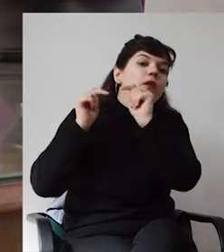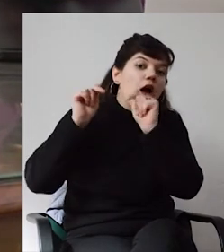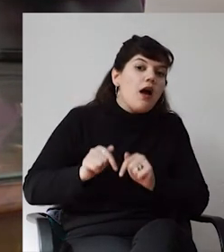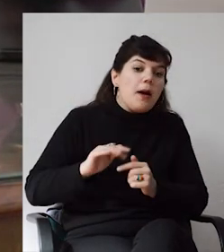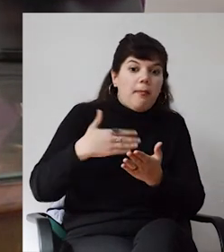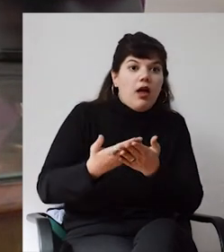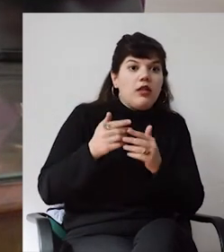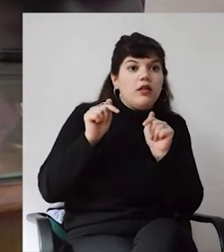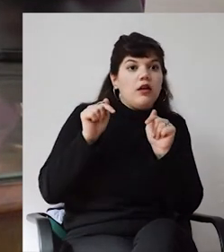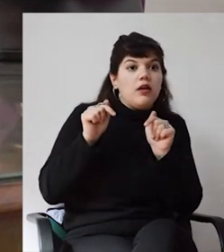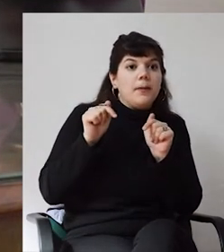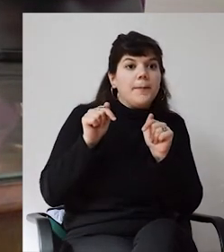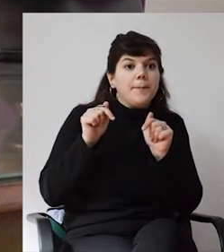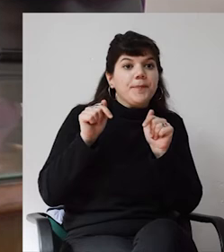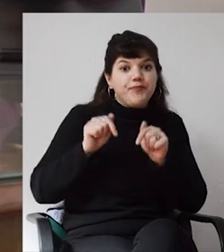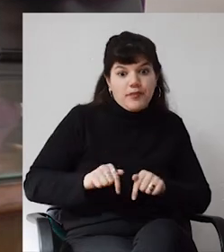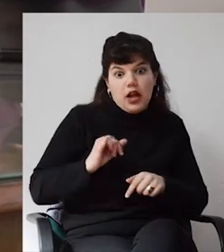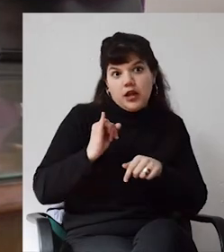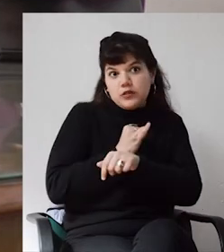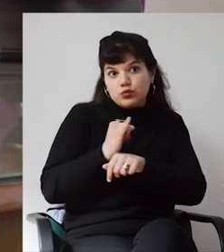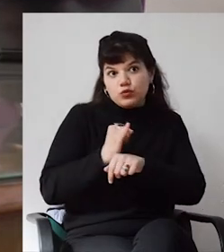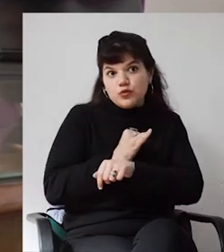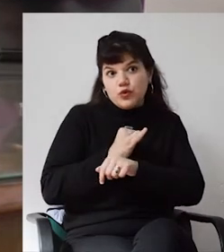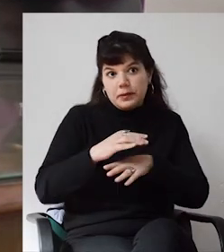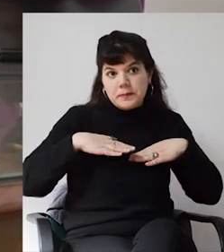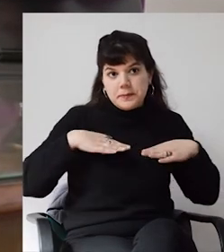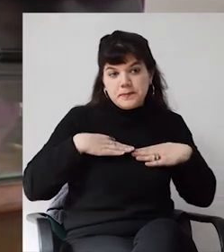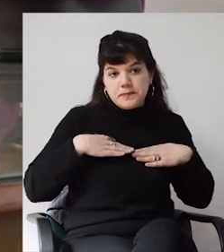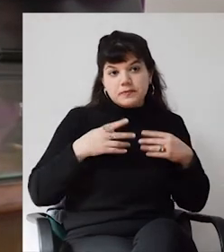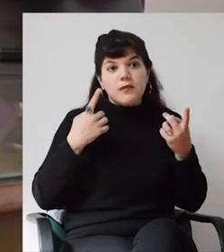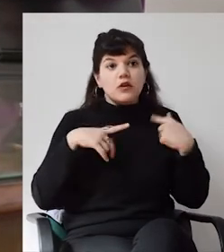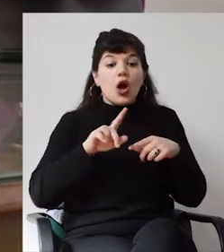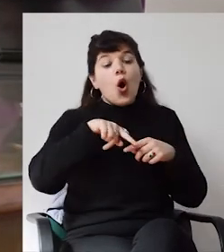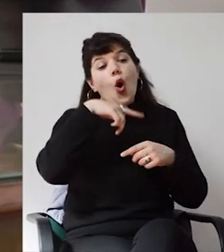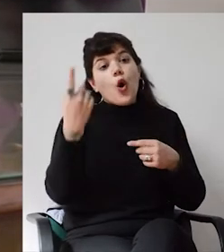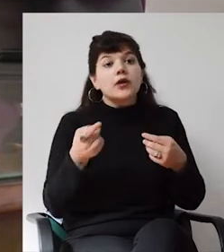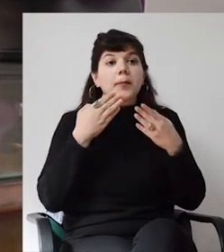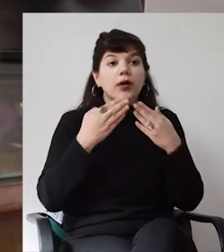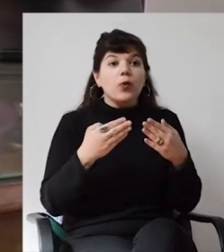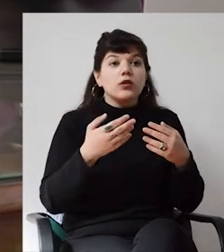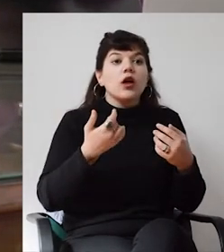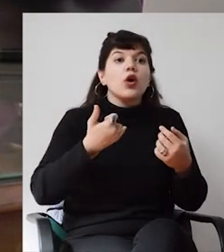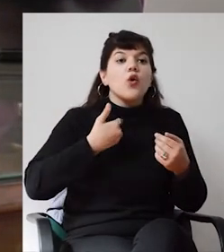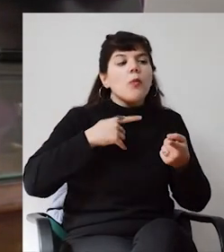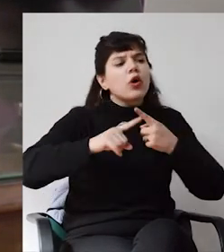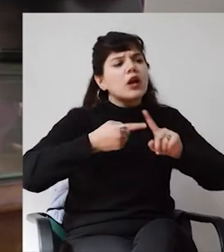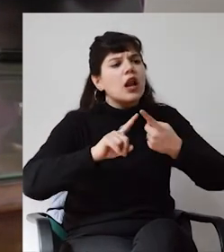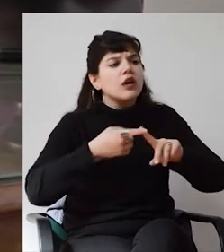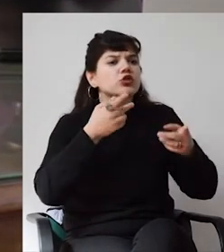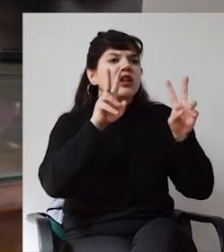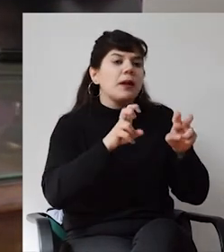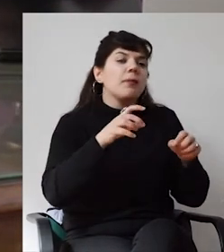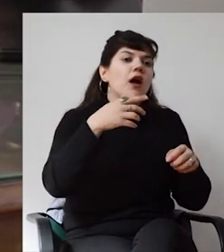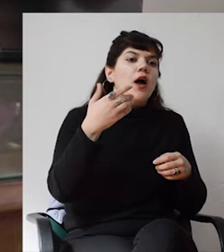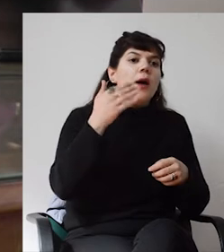crecimiento que tiene planteado el ICEF. Las otras preguntas son, ¿cuál es la relación presente y proyectada entre